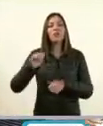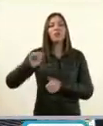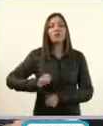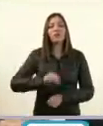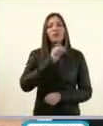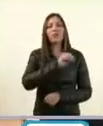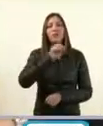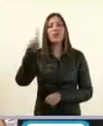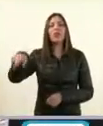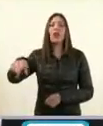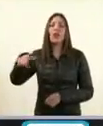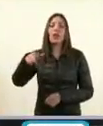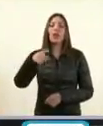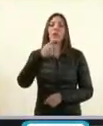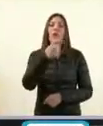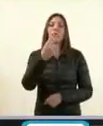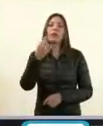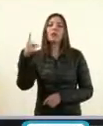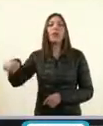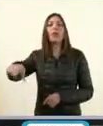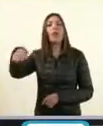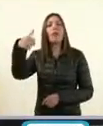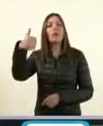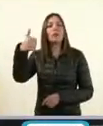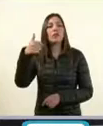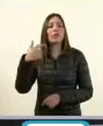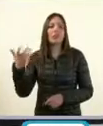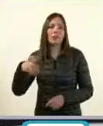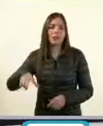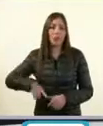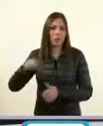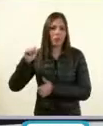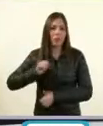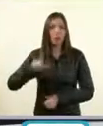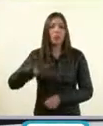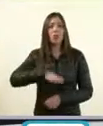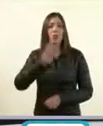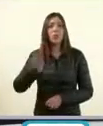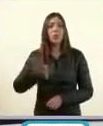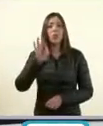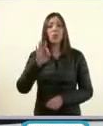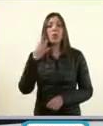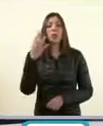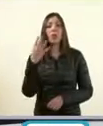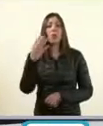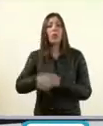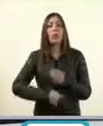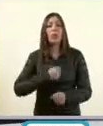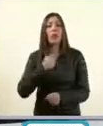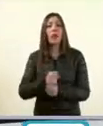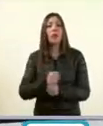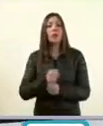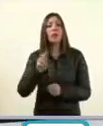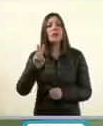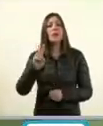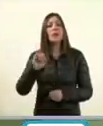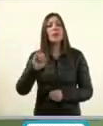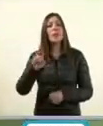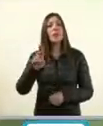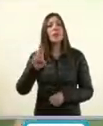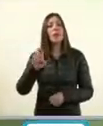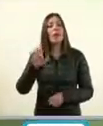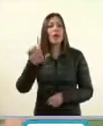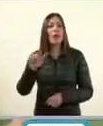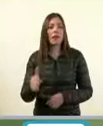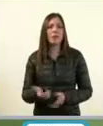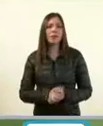viruela. Pero bueno, Que muere a muy corta edad, ¿no? a los Comentabas. 44 años, Joven. ¿Por qué se considera también señor de Iztapalapa? porque fue